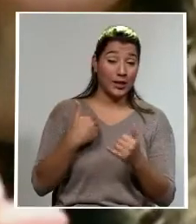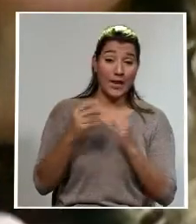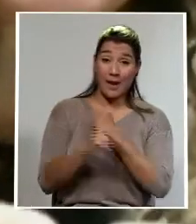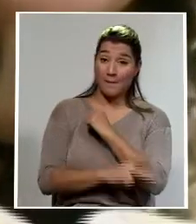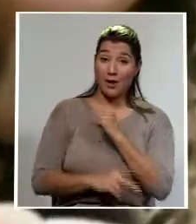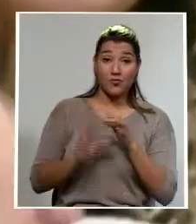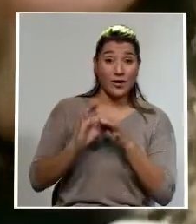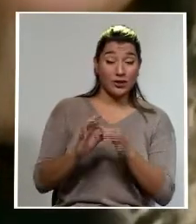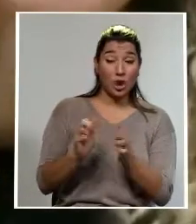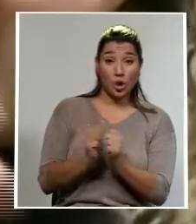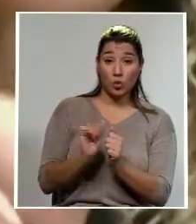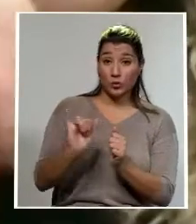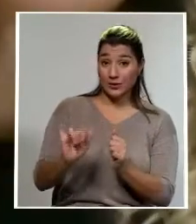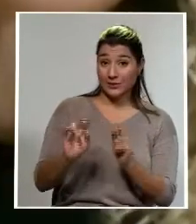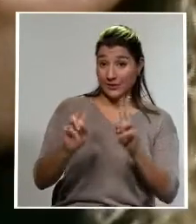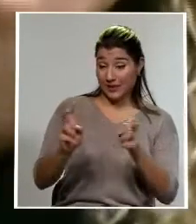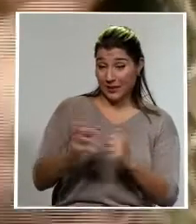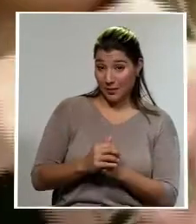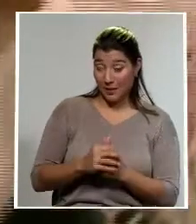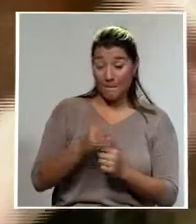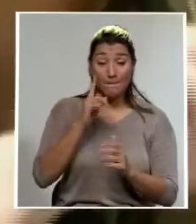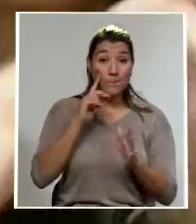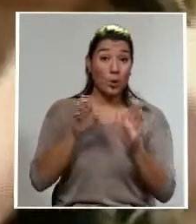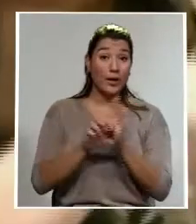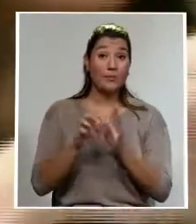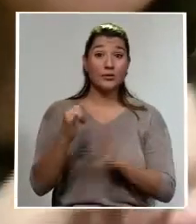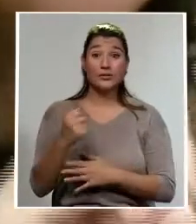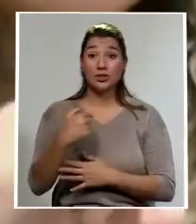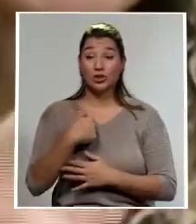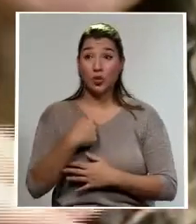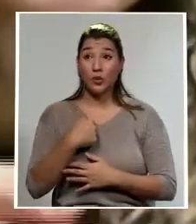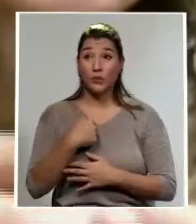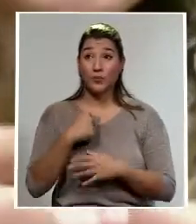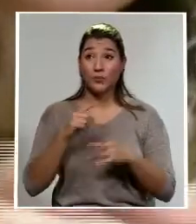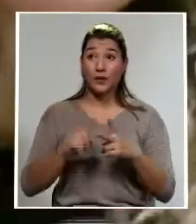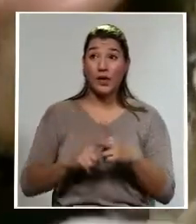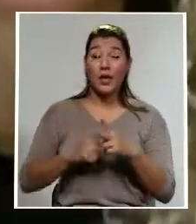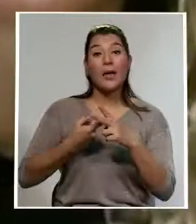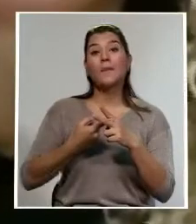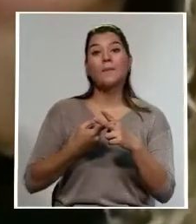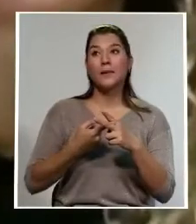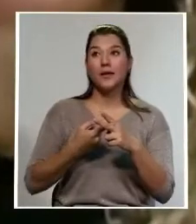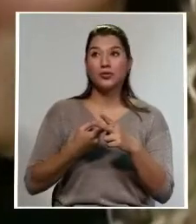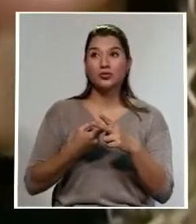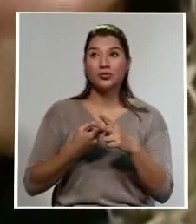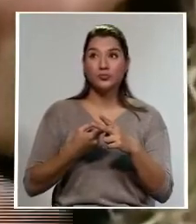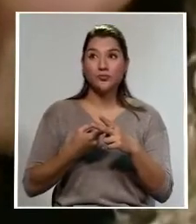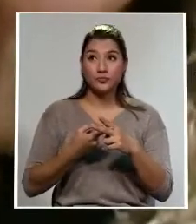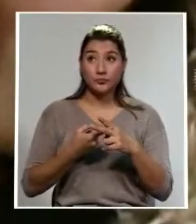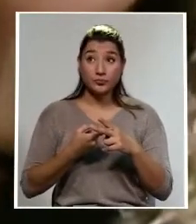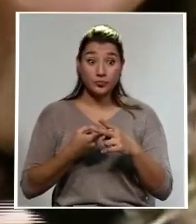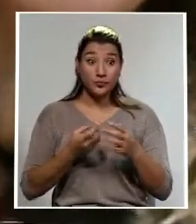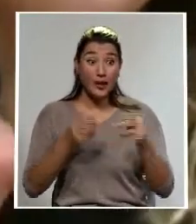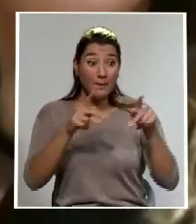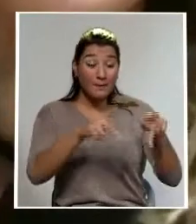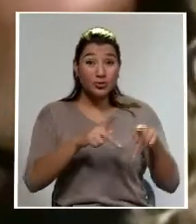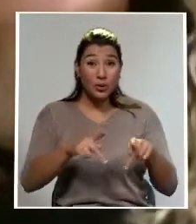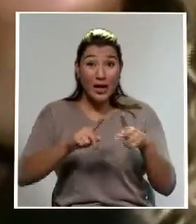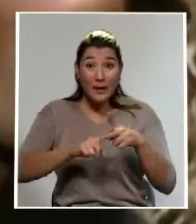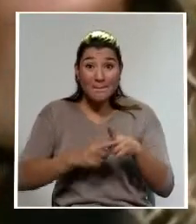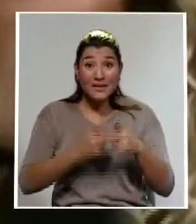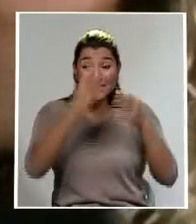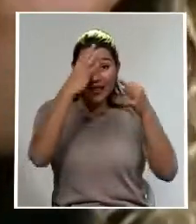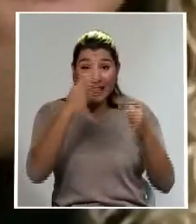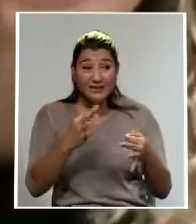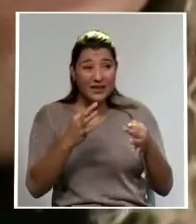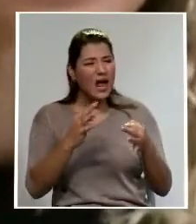que les explicaba de que si empiezo a desconectar consumo, el sistema eléctrico puede colapsar, y no solo en temas de